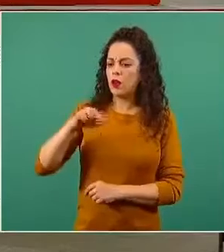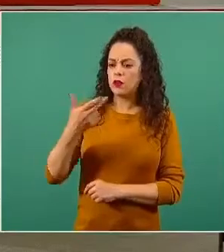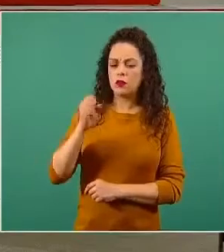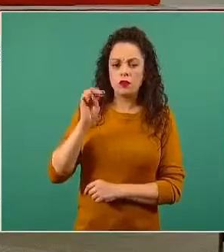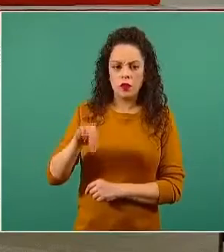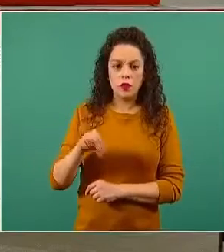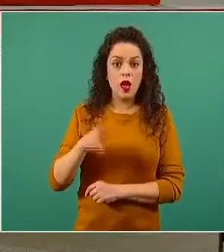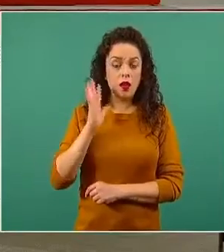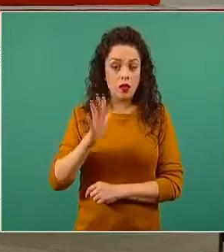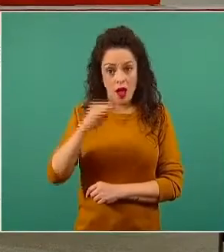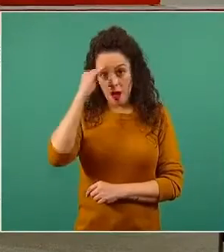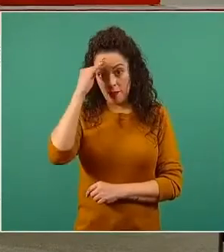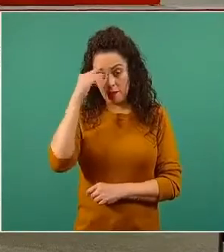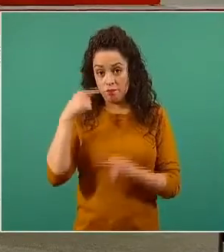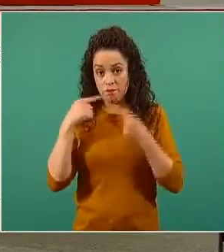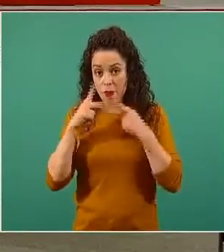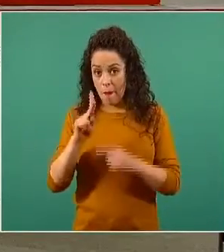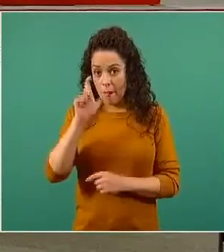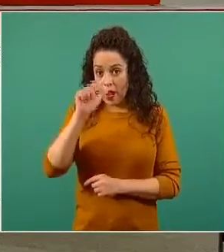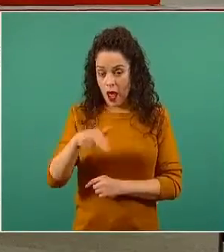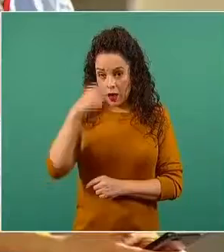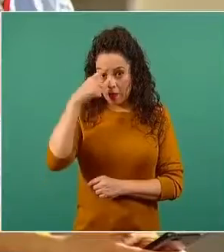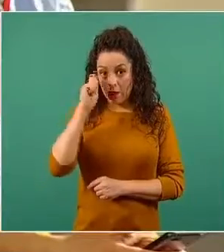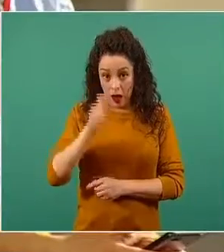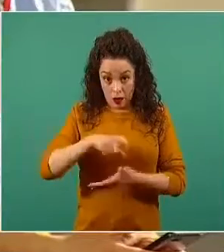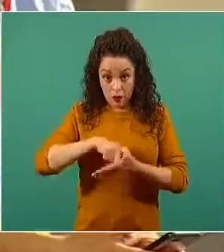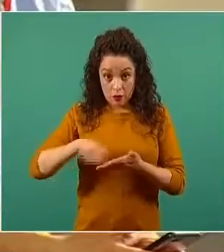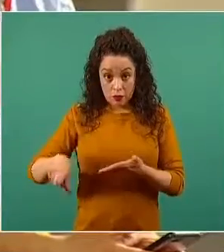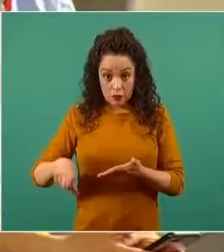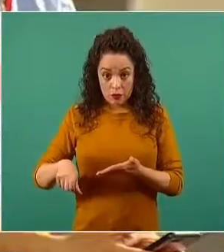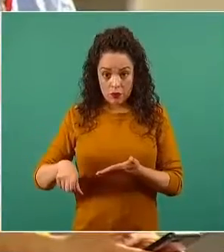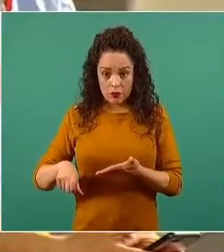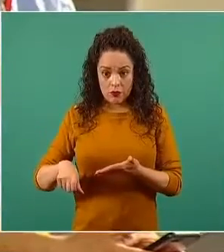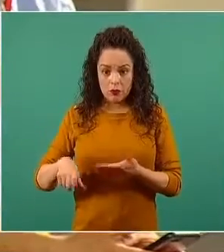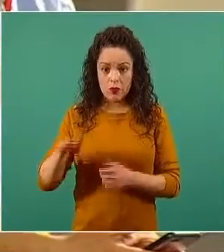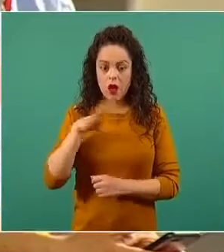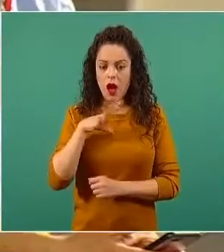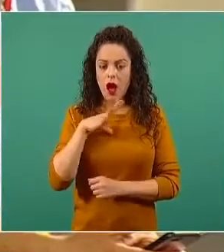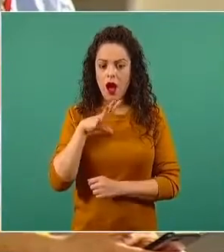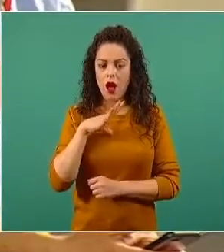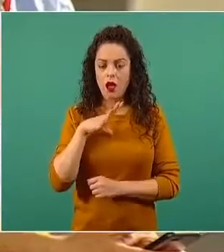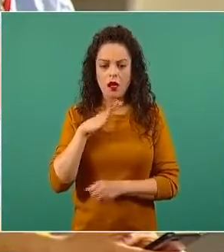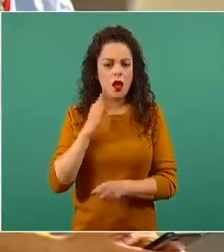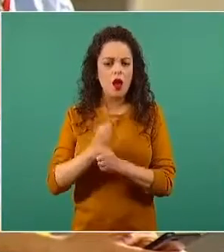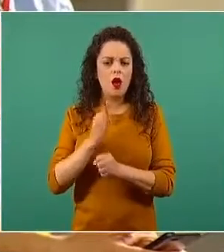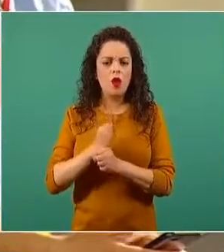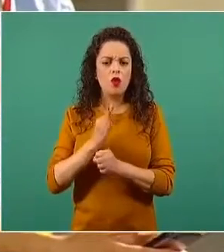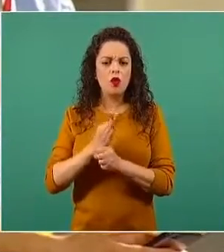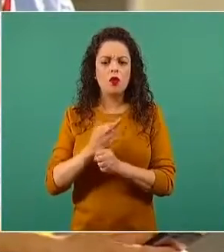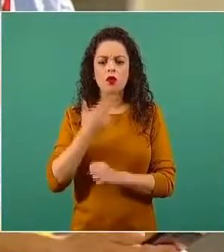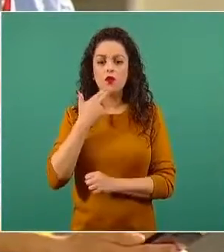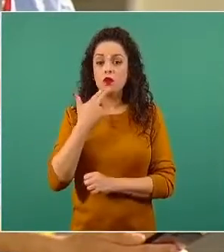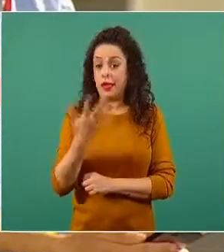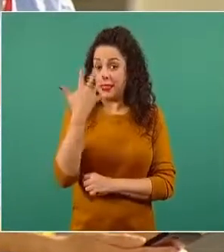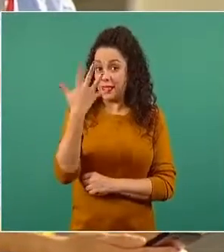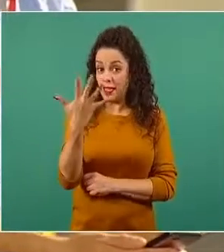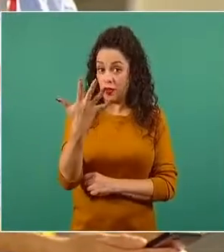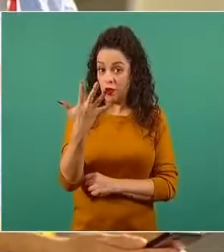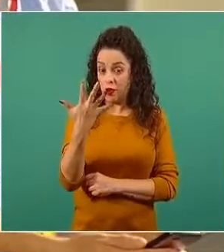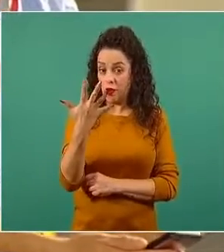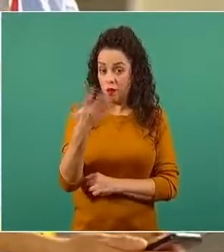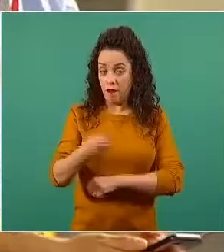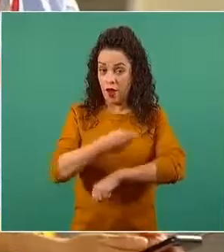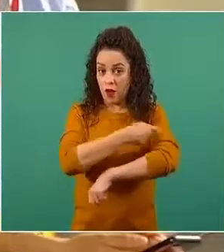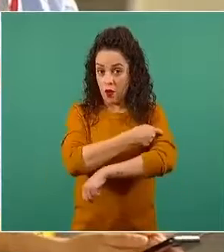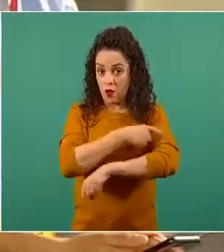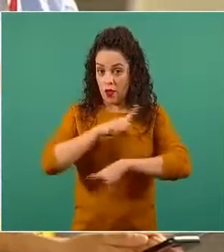ya se está planeando entonces adquirirla. Tenemos ahorita utilizando 5 vacunas